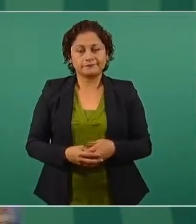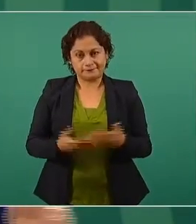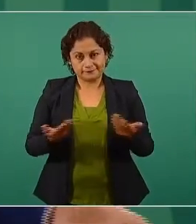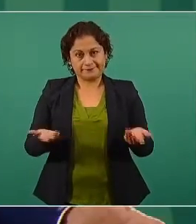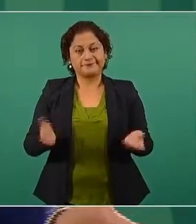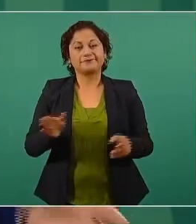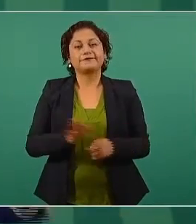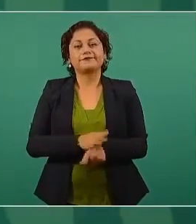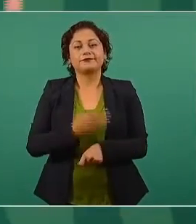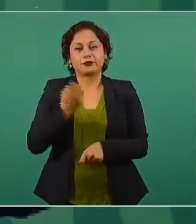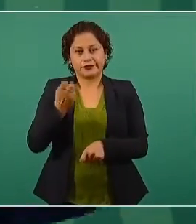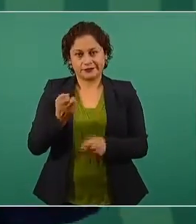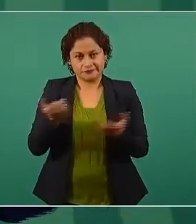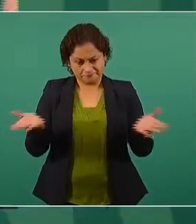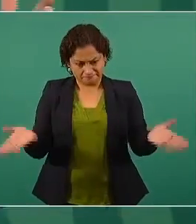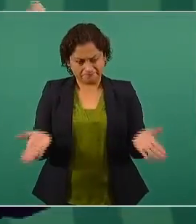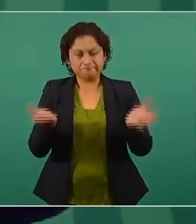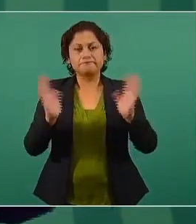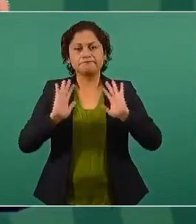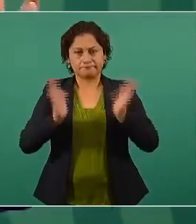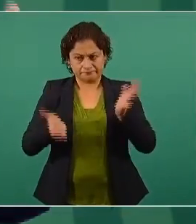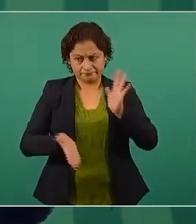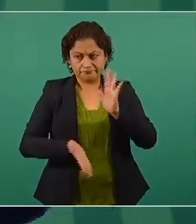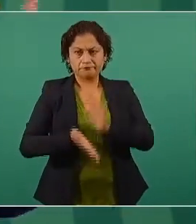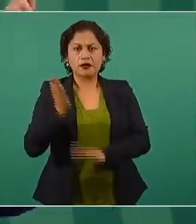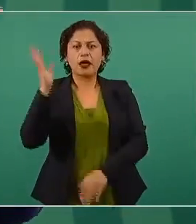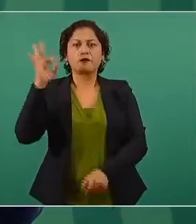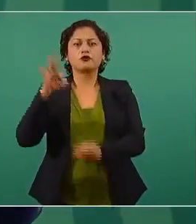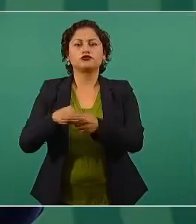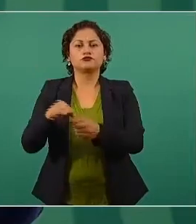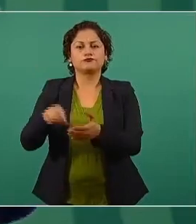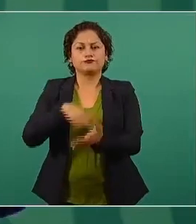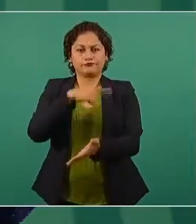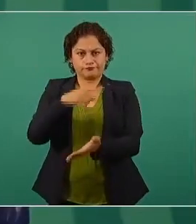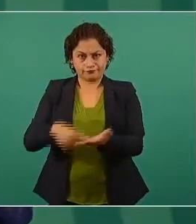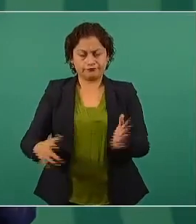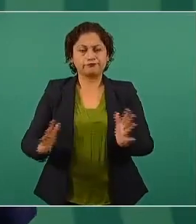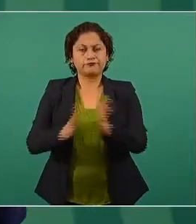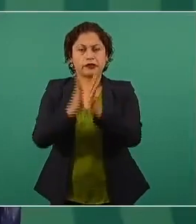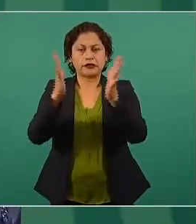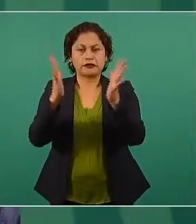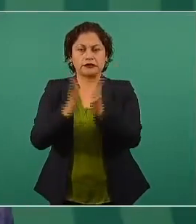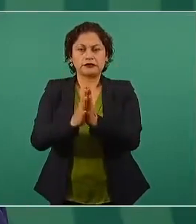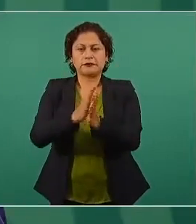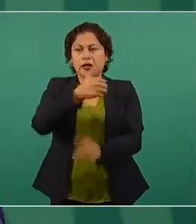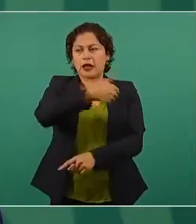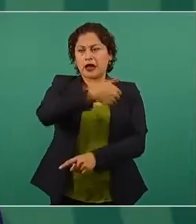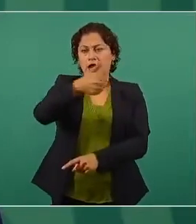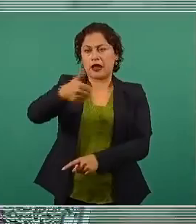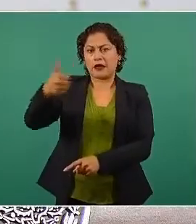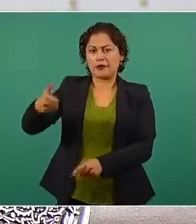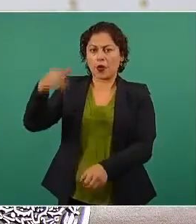Entonces, vamos a participar. Voto libre, secreto,